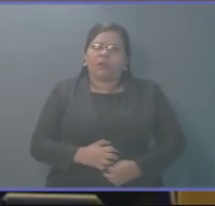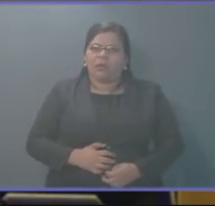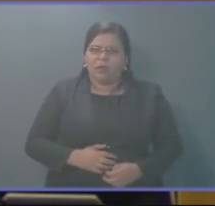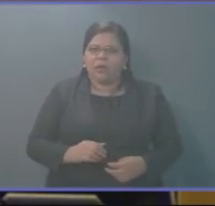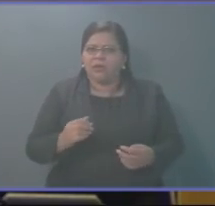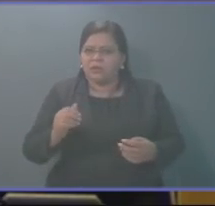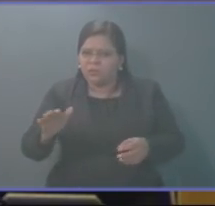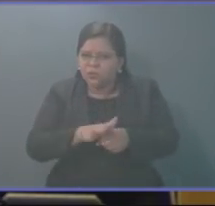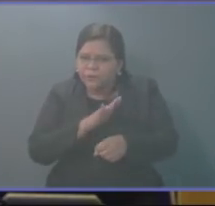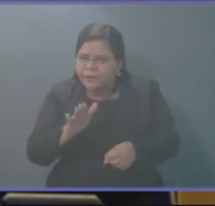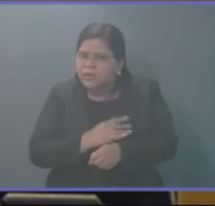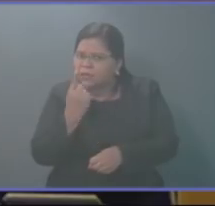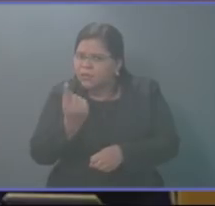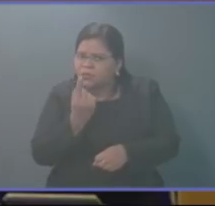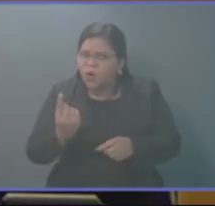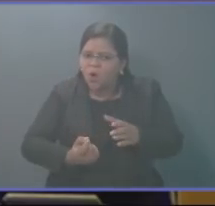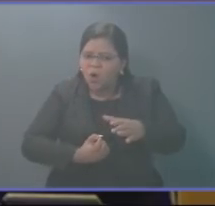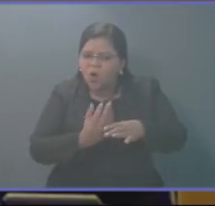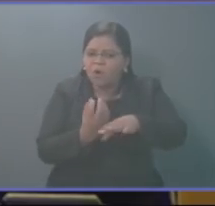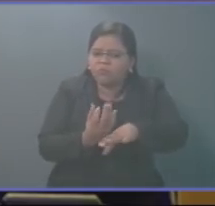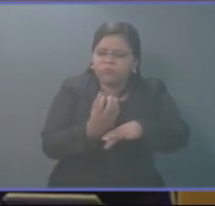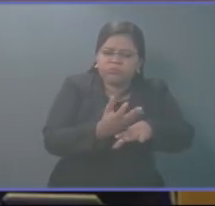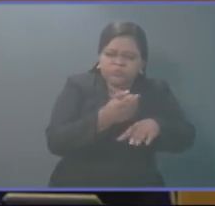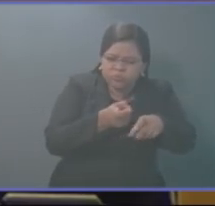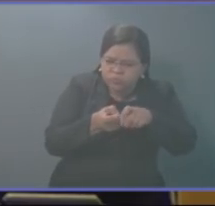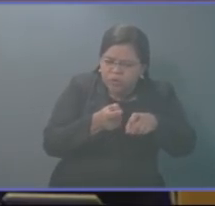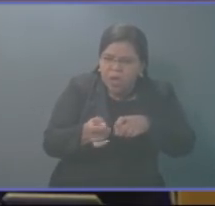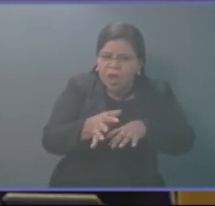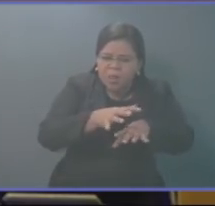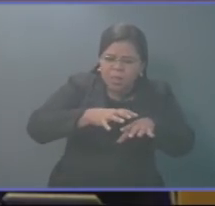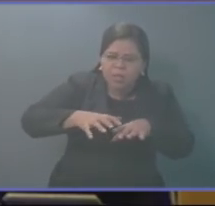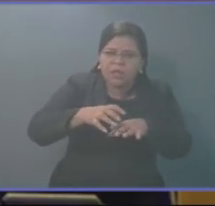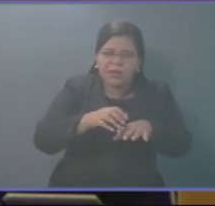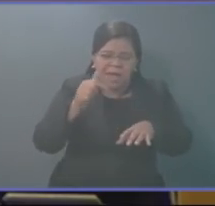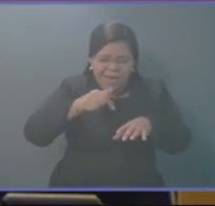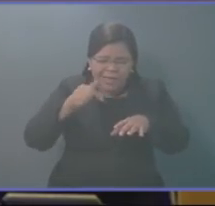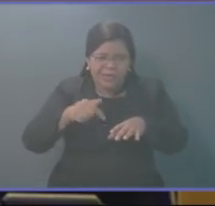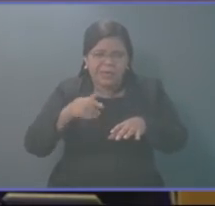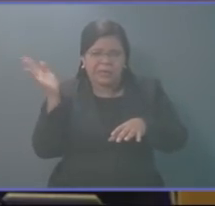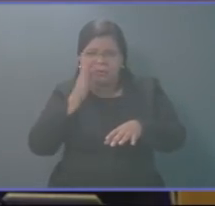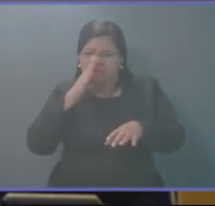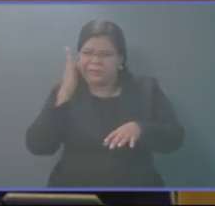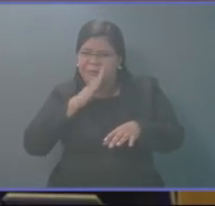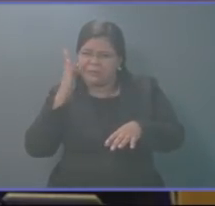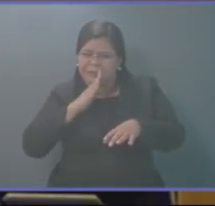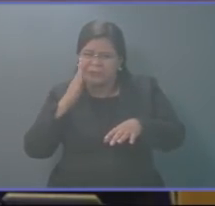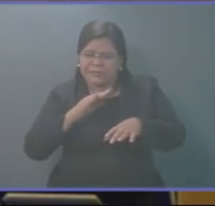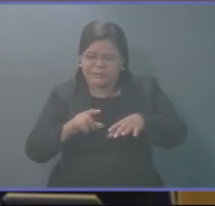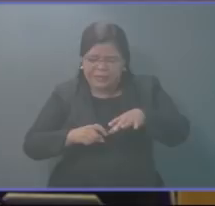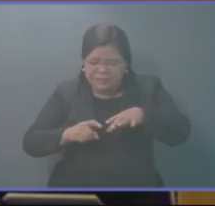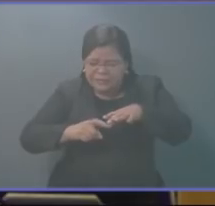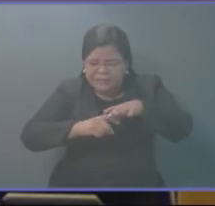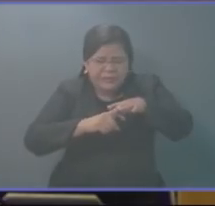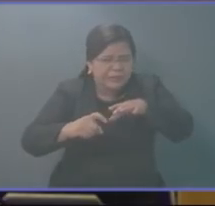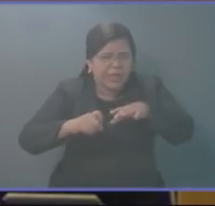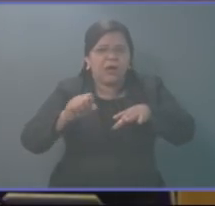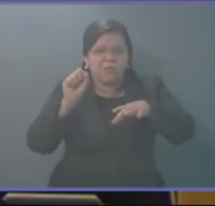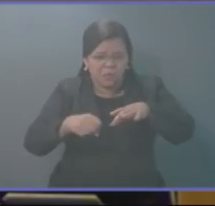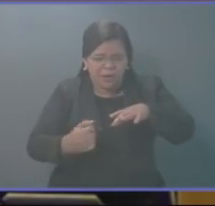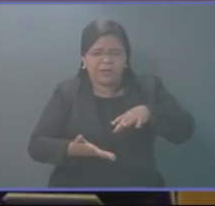únicamente controlar las algas cuando éstas están siempre acompañadas por bacterias y protozoarios que pueden